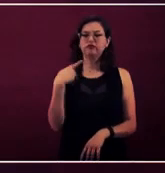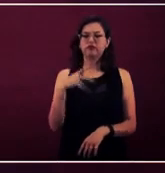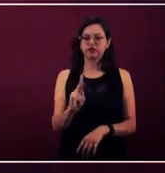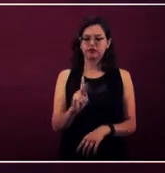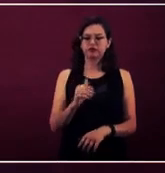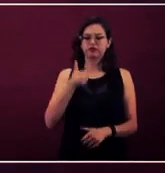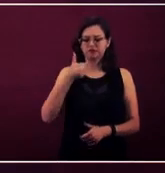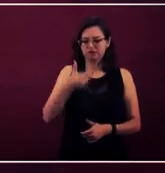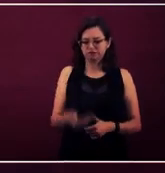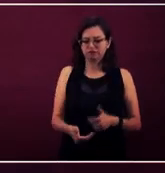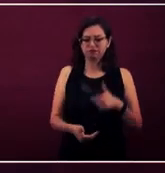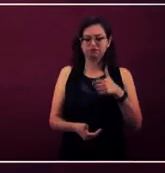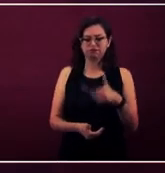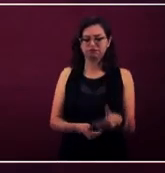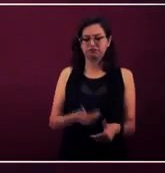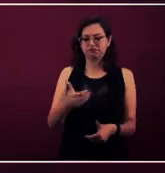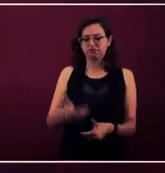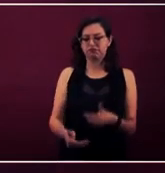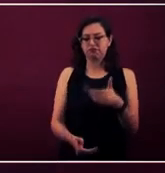se avanzó.